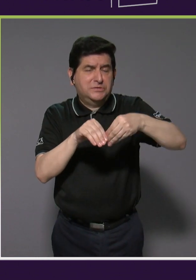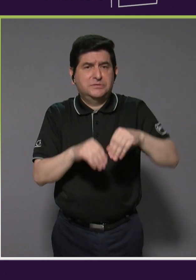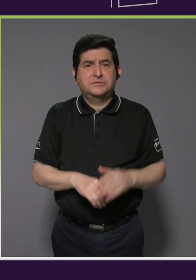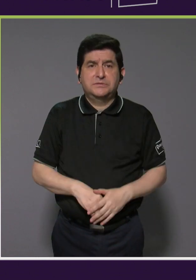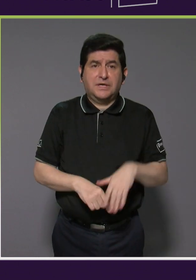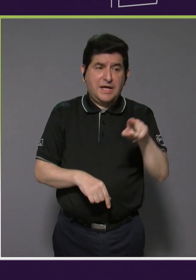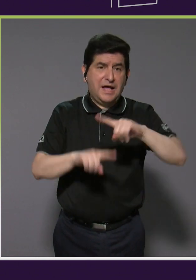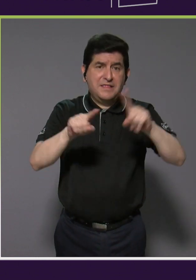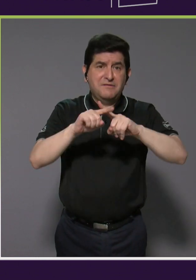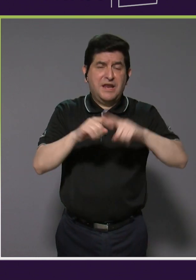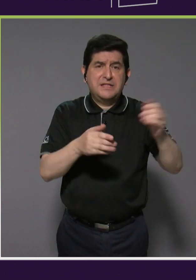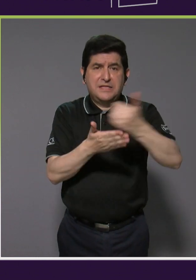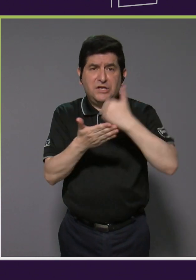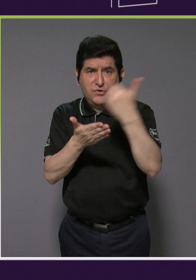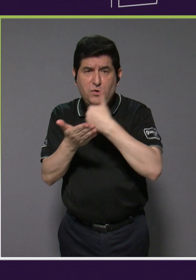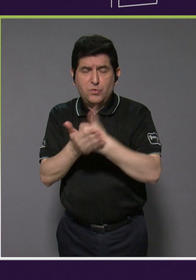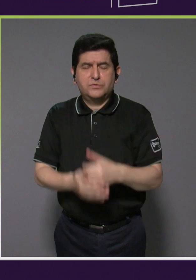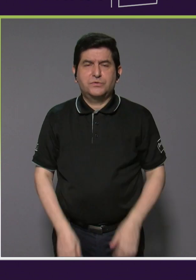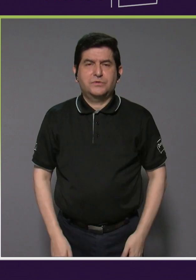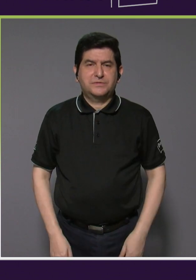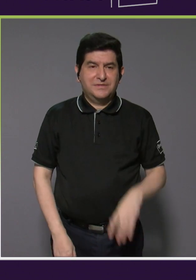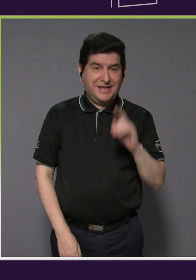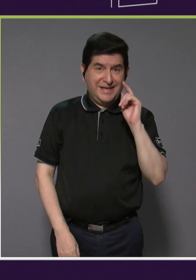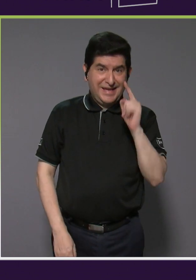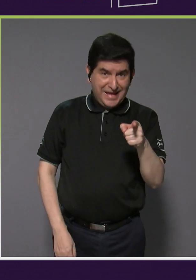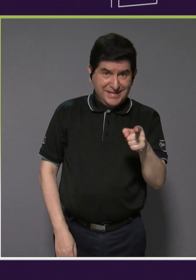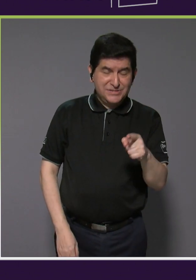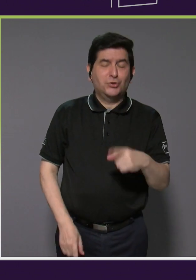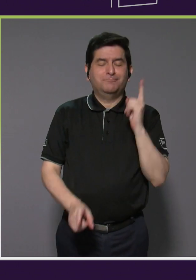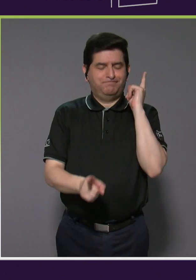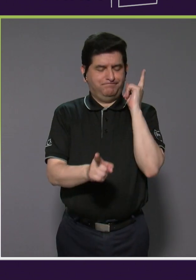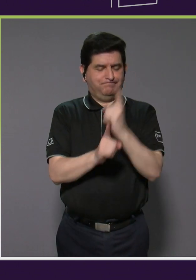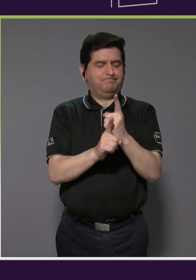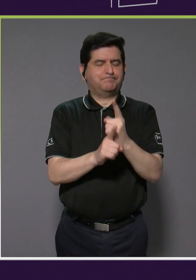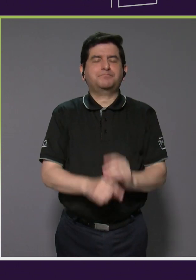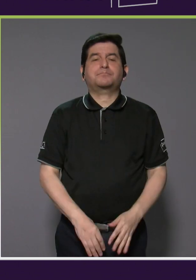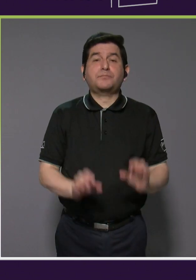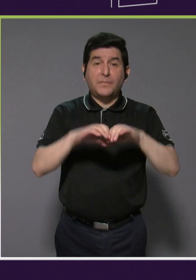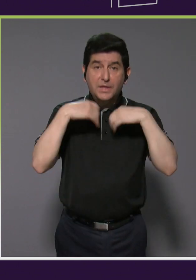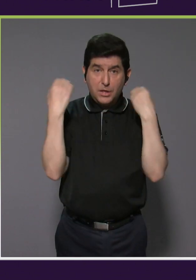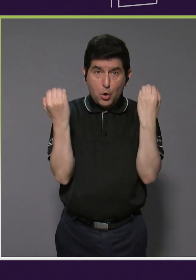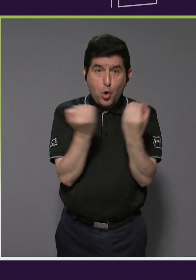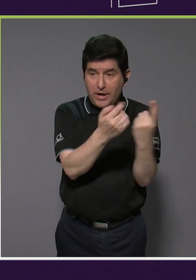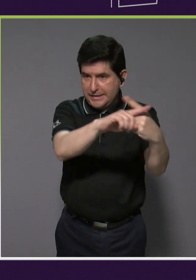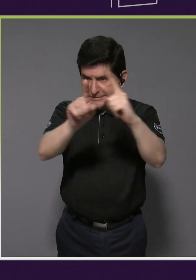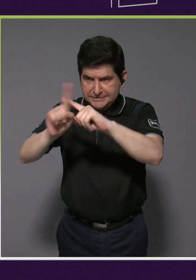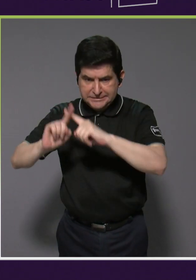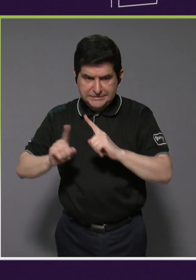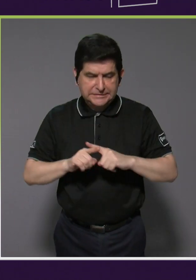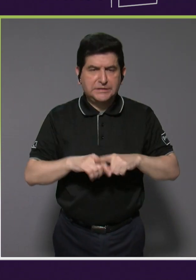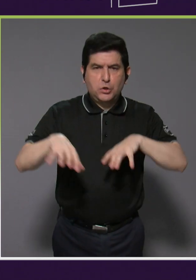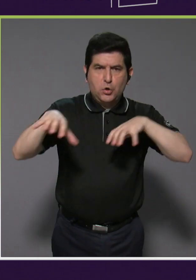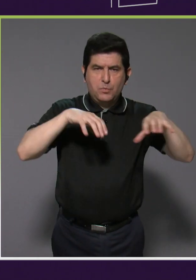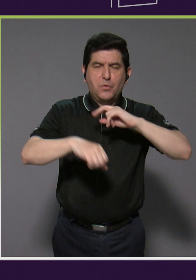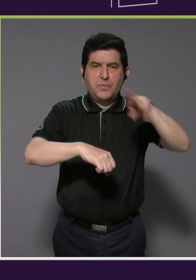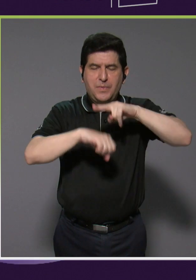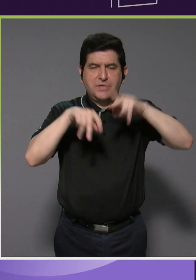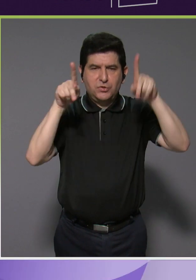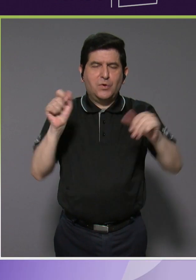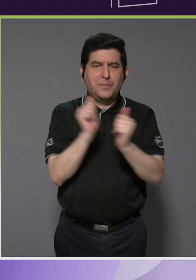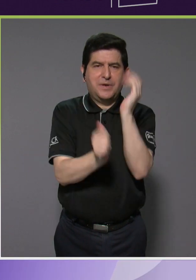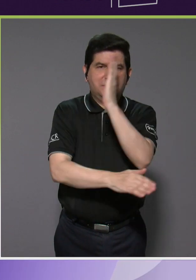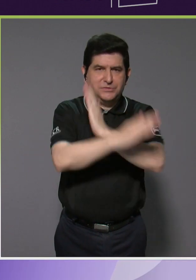a estos montón de recursos. Eso es totalmente así, y desde las organizaciones, ¿verdad?, desde el Movimiento Nacional de Personas